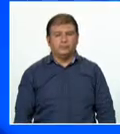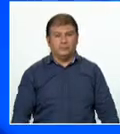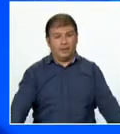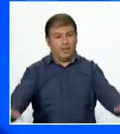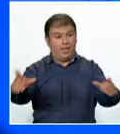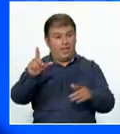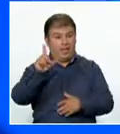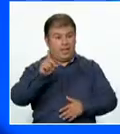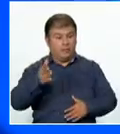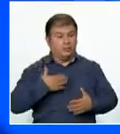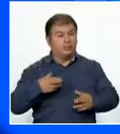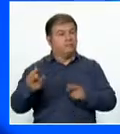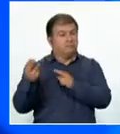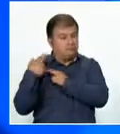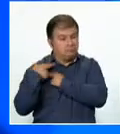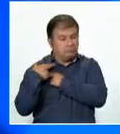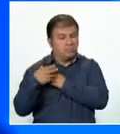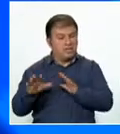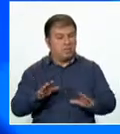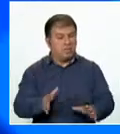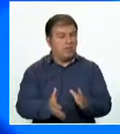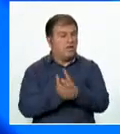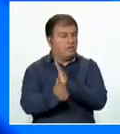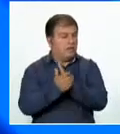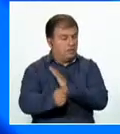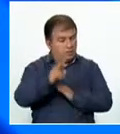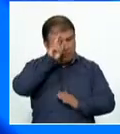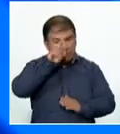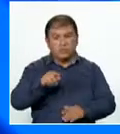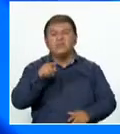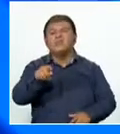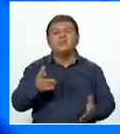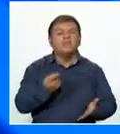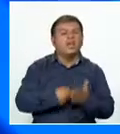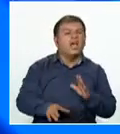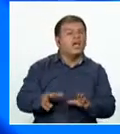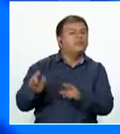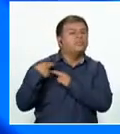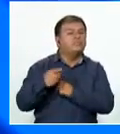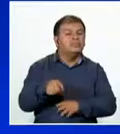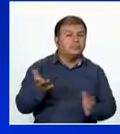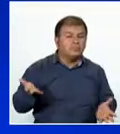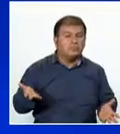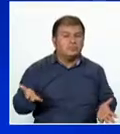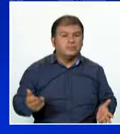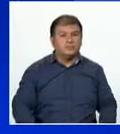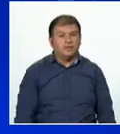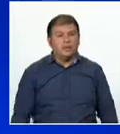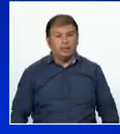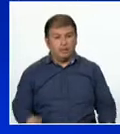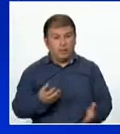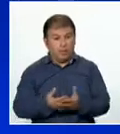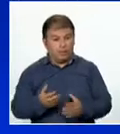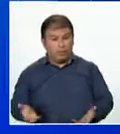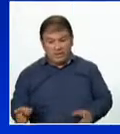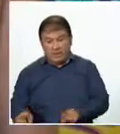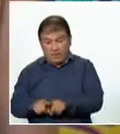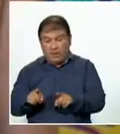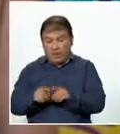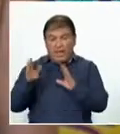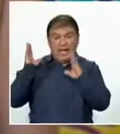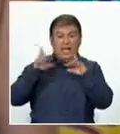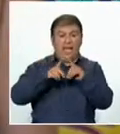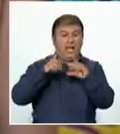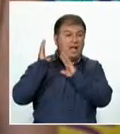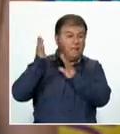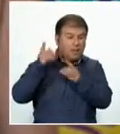En Latina nos hacemos cargo del talento peruano. ¿Y tú, de qué te haces cargo? Bueno, como parte de nuestra campaña Nos Hacemos